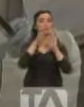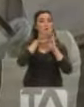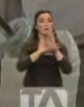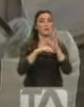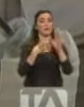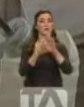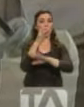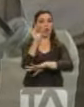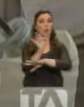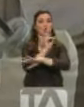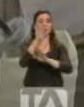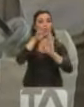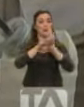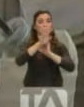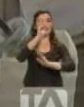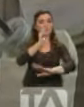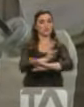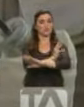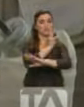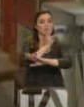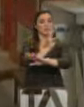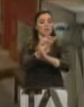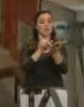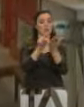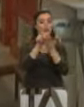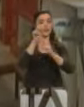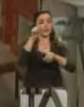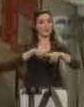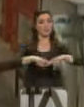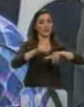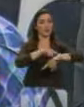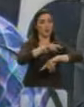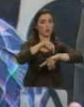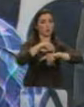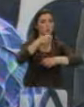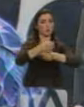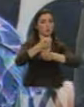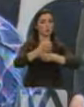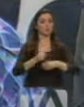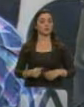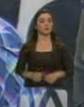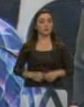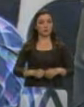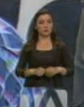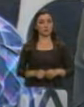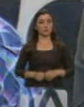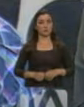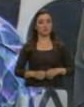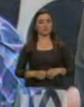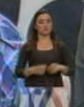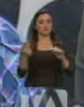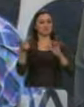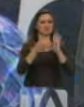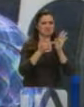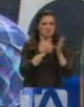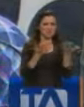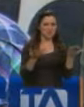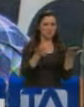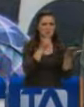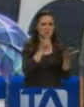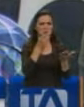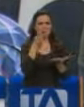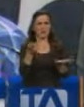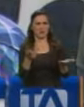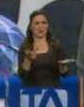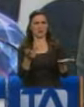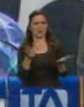jornada laboral y pagar el salario conforme a las horas trabajadas. Precarizar el trabajo tanto en el sector público y privado. No es que